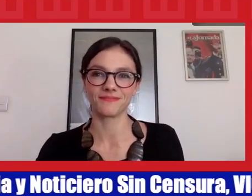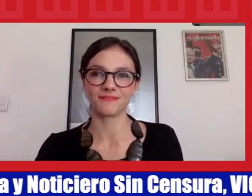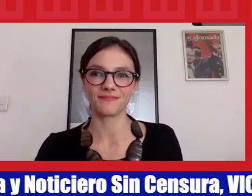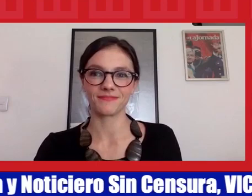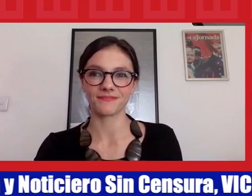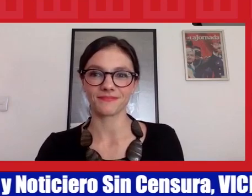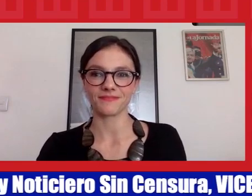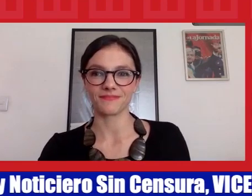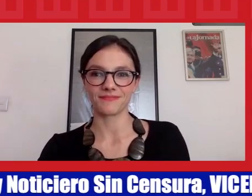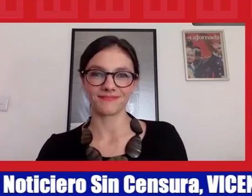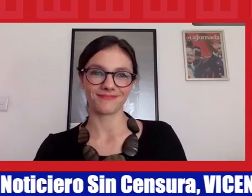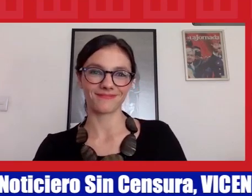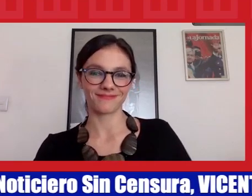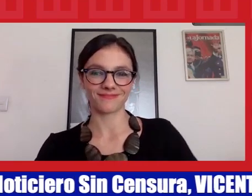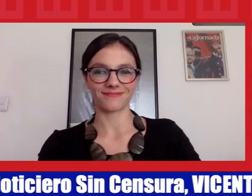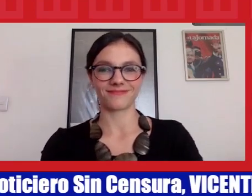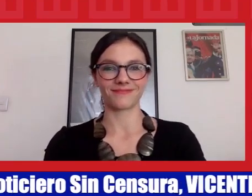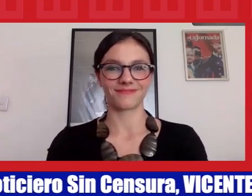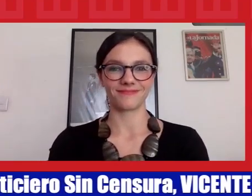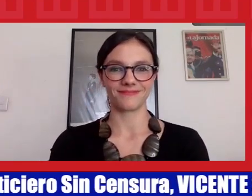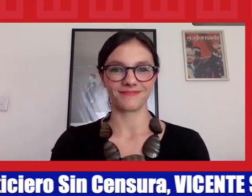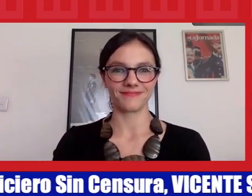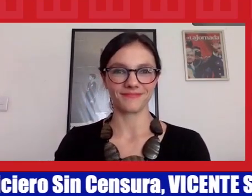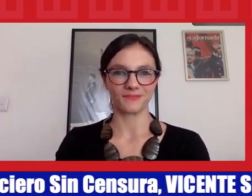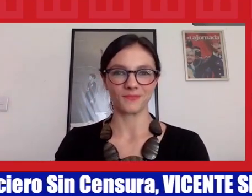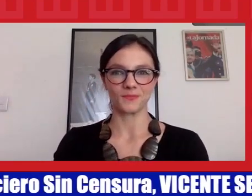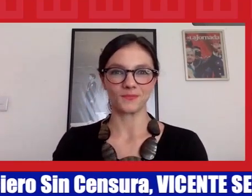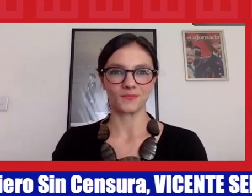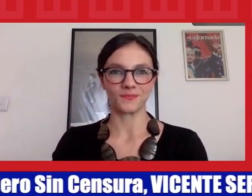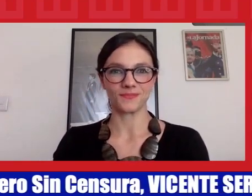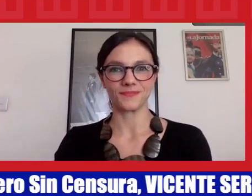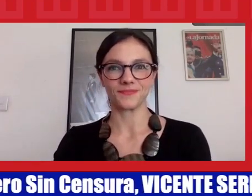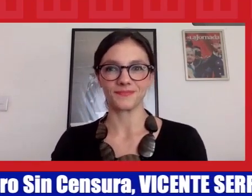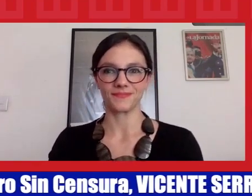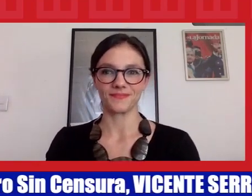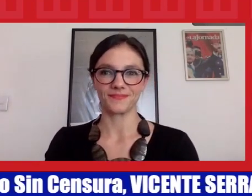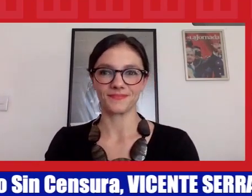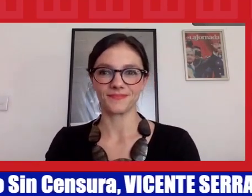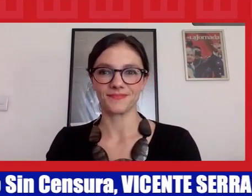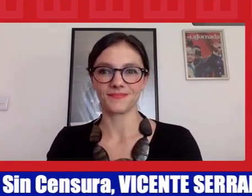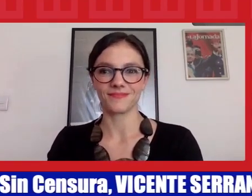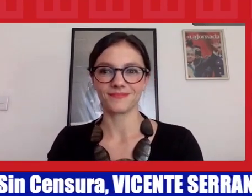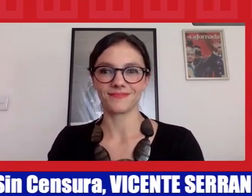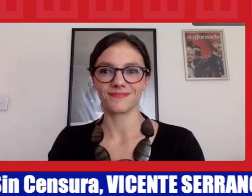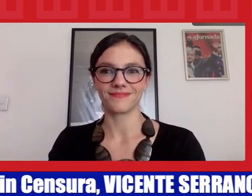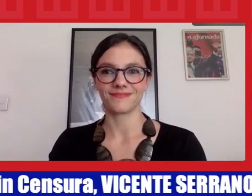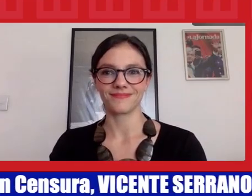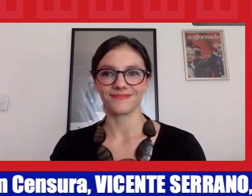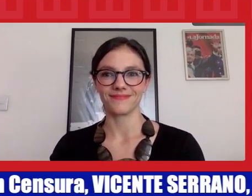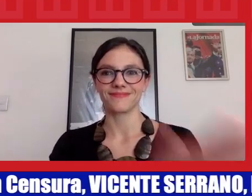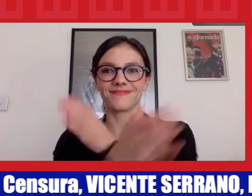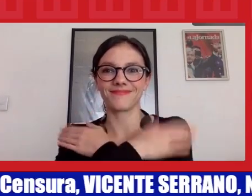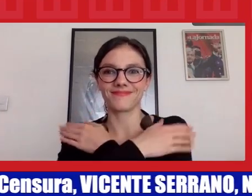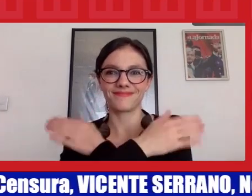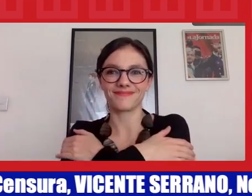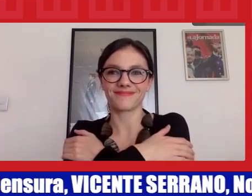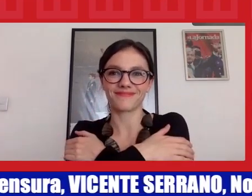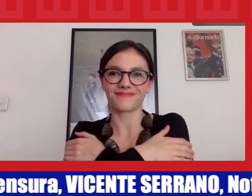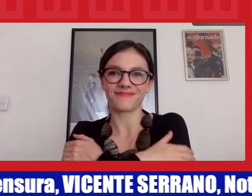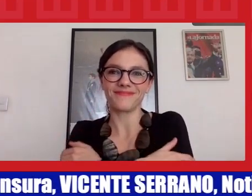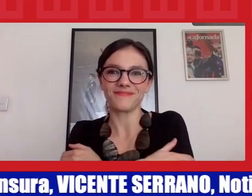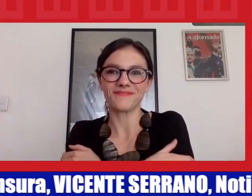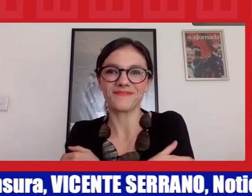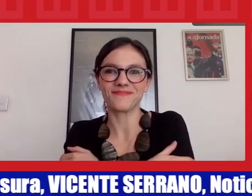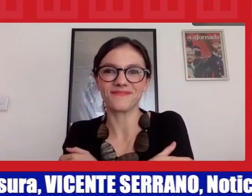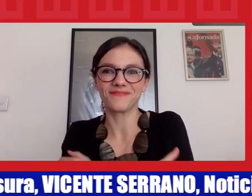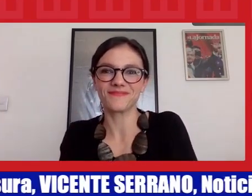Pues a ambos, querida Renata, José Alfredo, a ambos les mando un abrazo, gracias por acompañarnos y